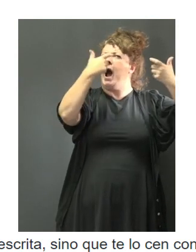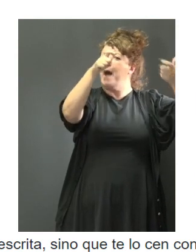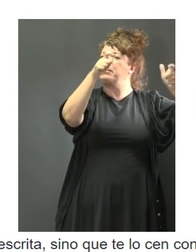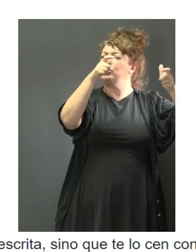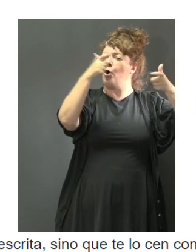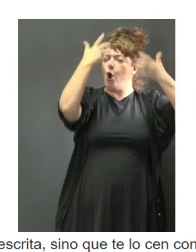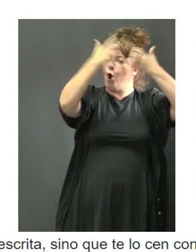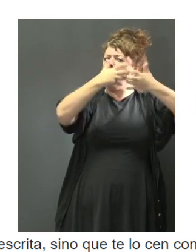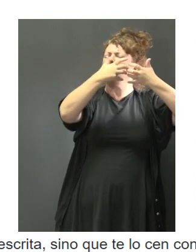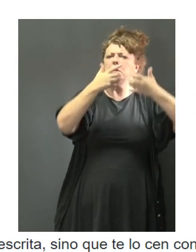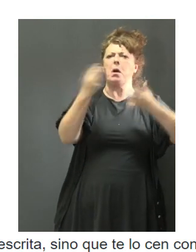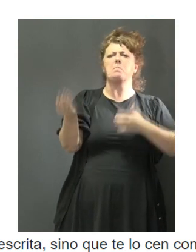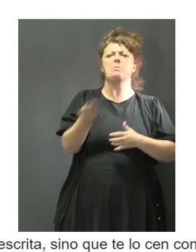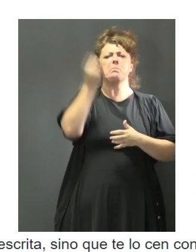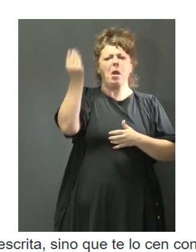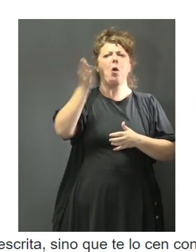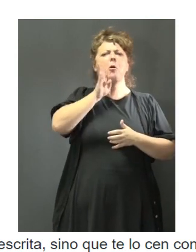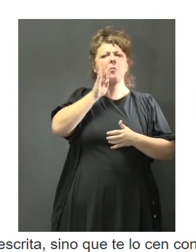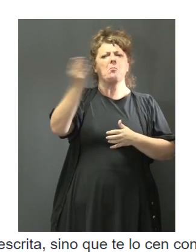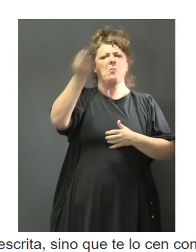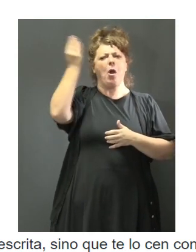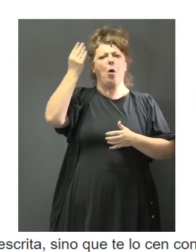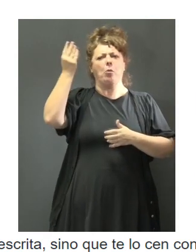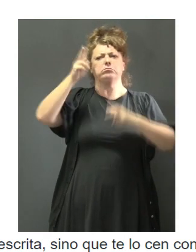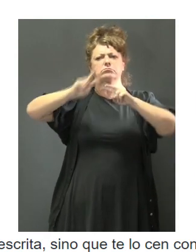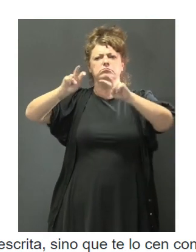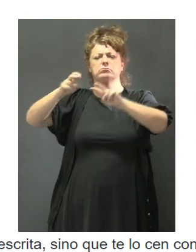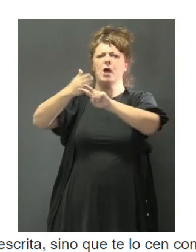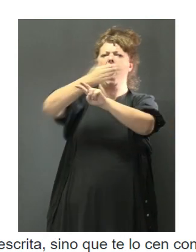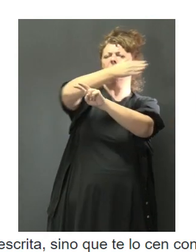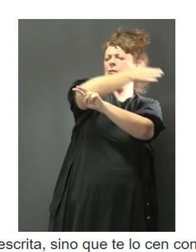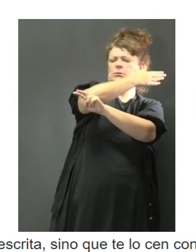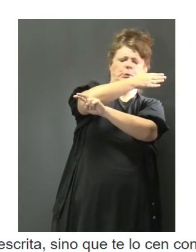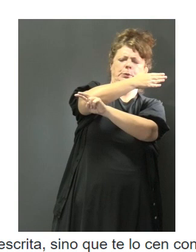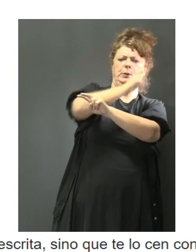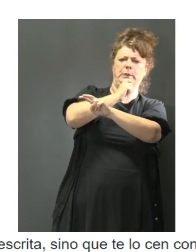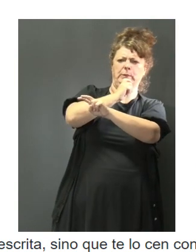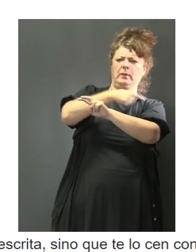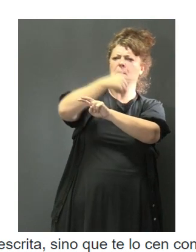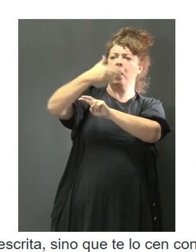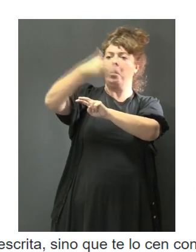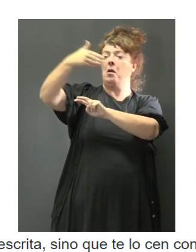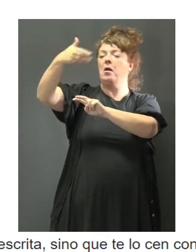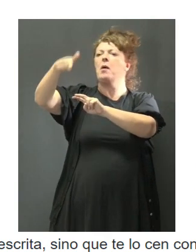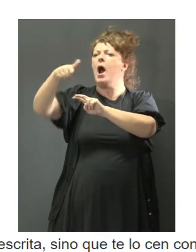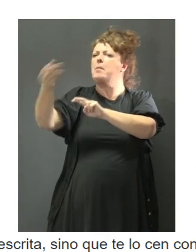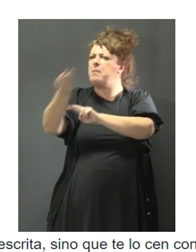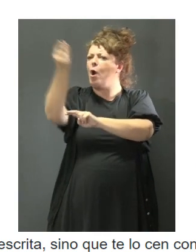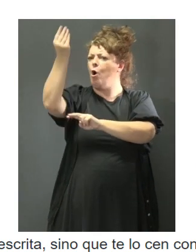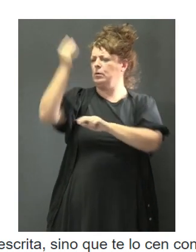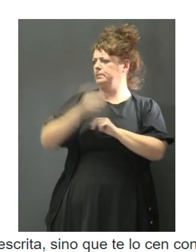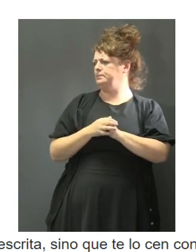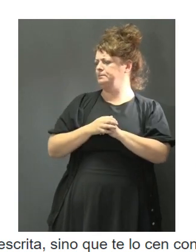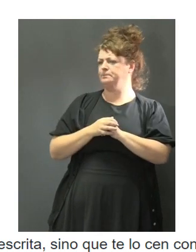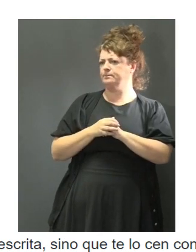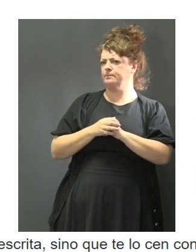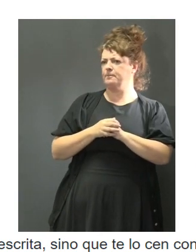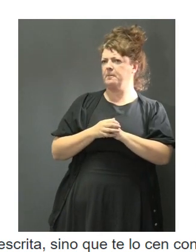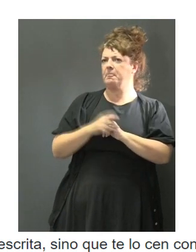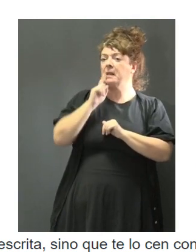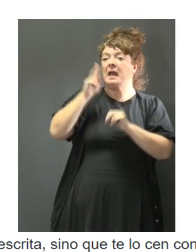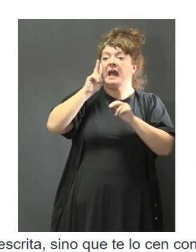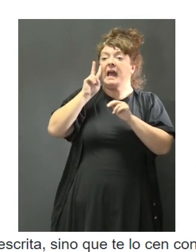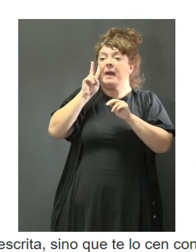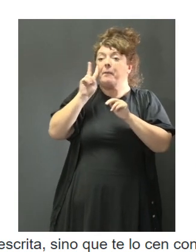una mejora exponencial en relación a videojuegos de épocas anteriores, y ver cómo